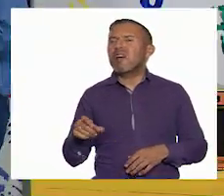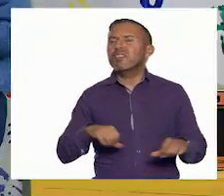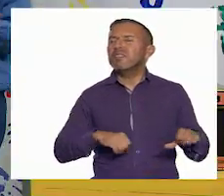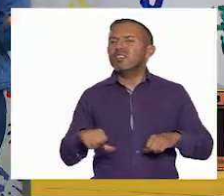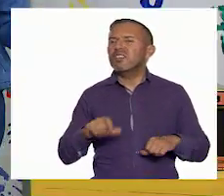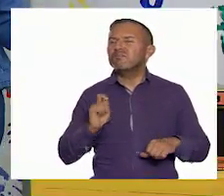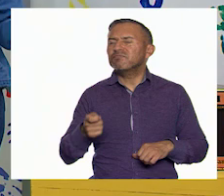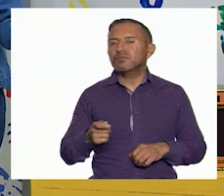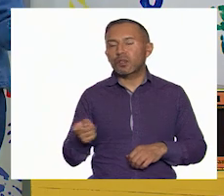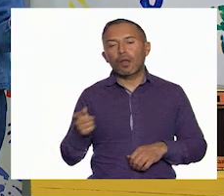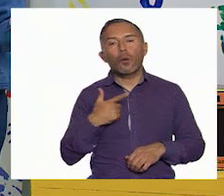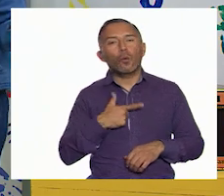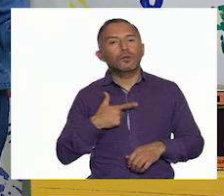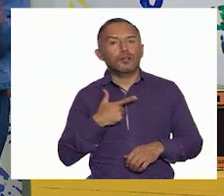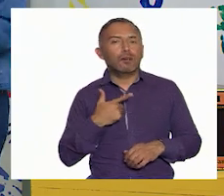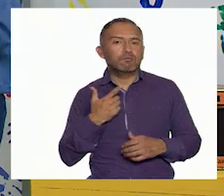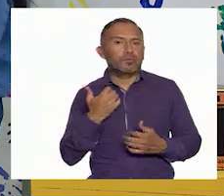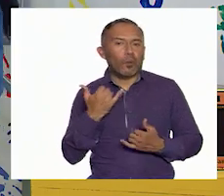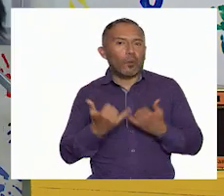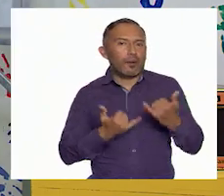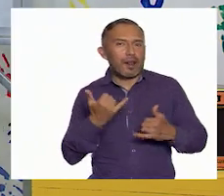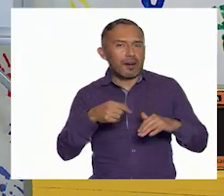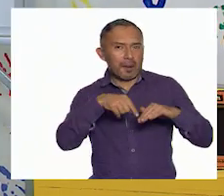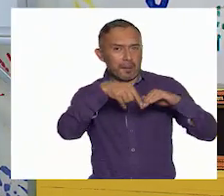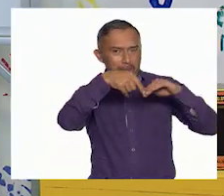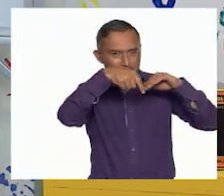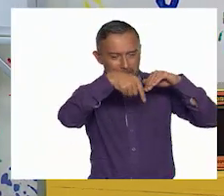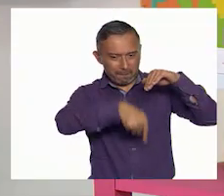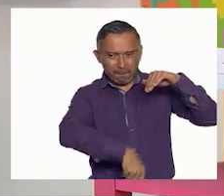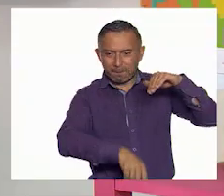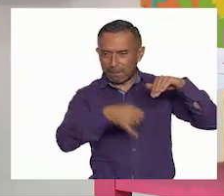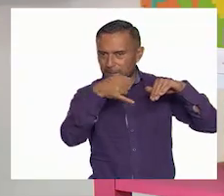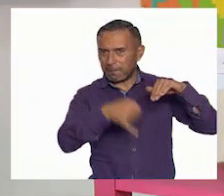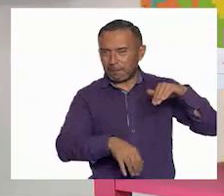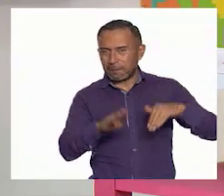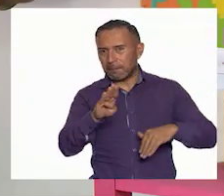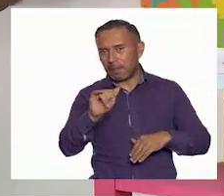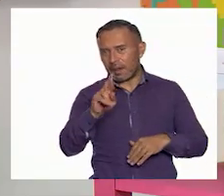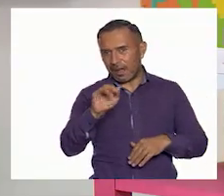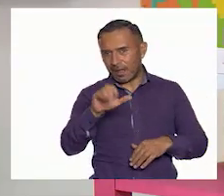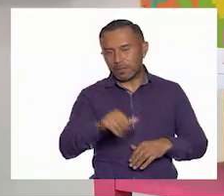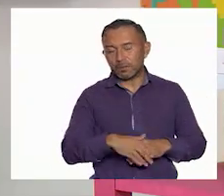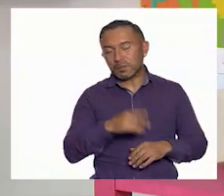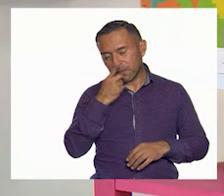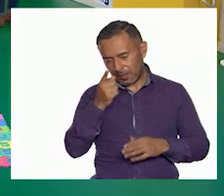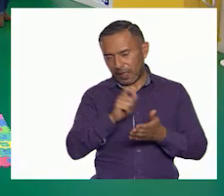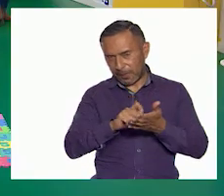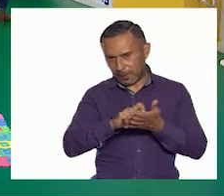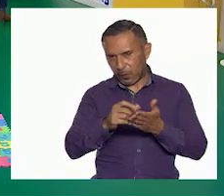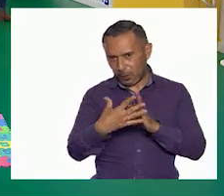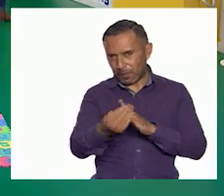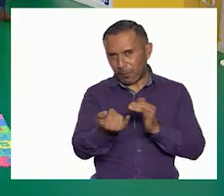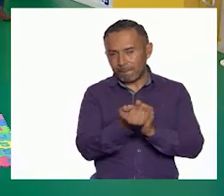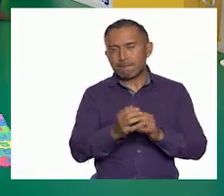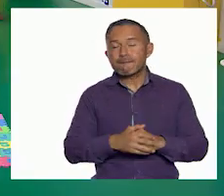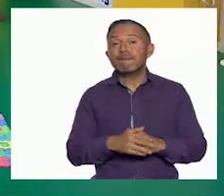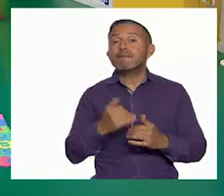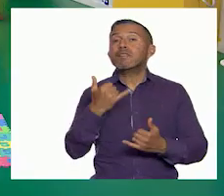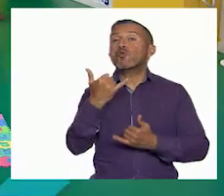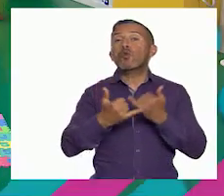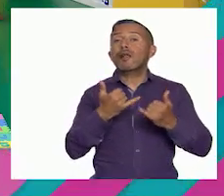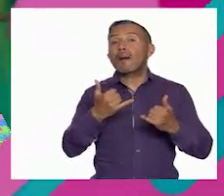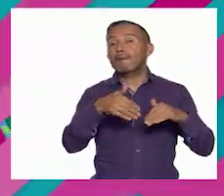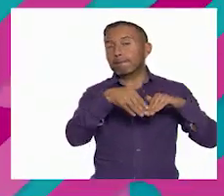pues a él le gustaba jugar en las barrancas. Bueno, entonces ayúdenme a escribir ustedes en casa. Jugar en barrancas. Las barrancas